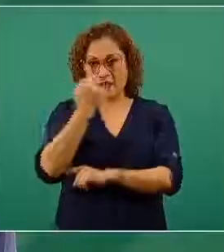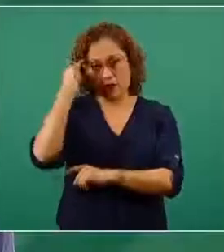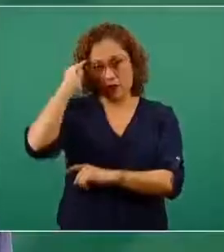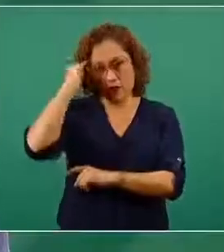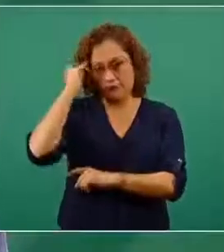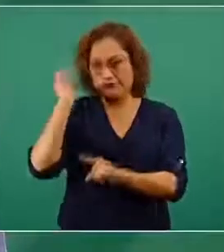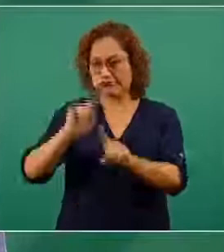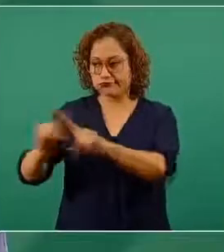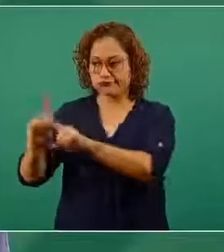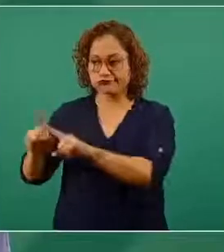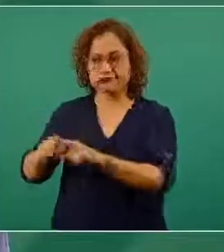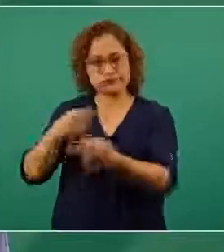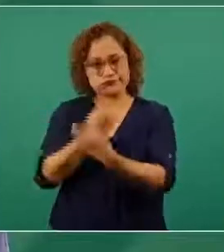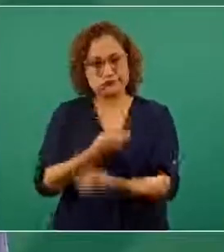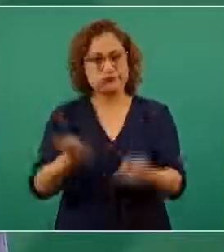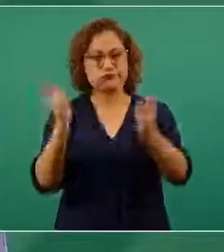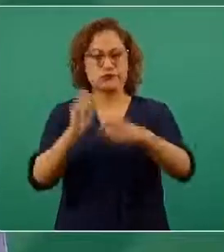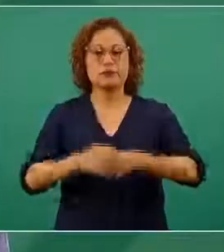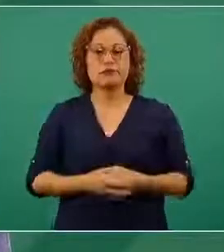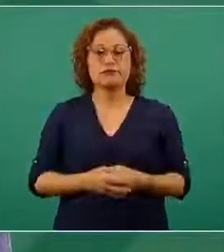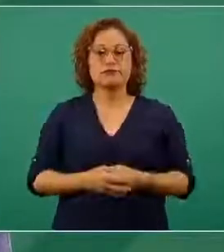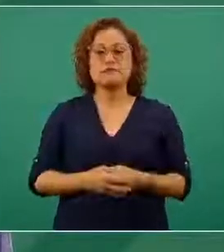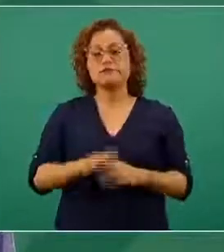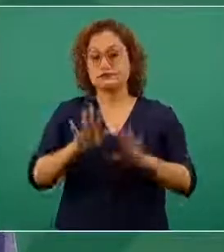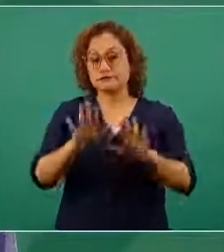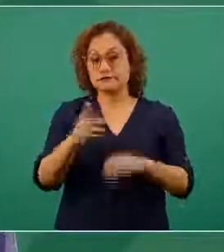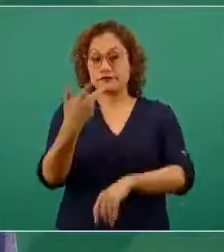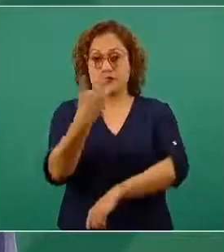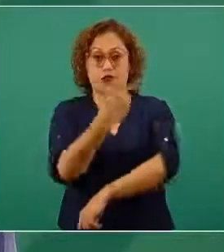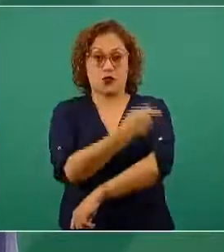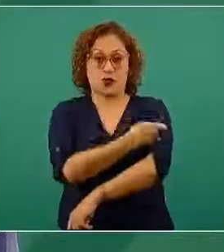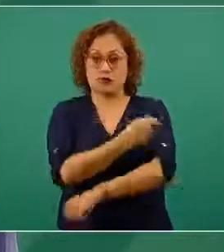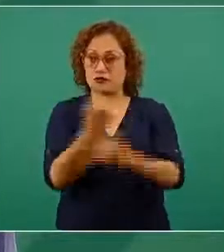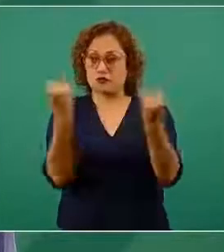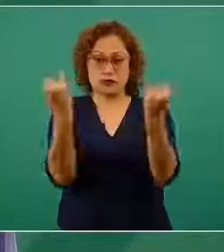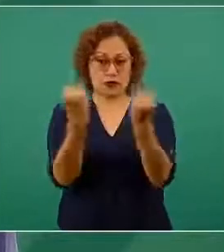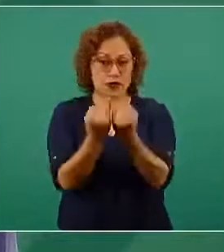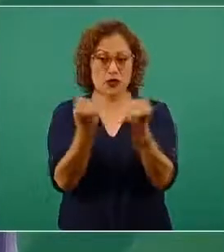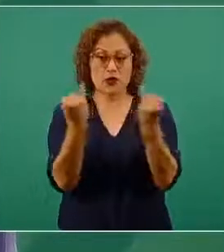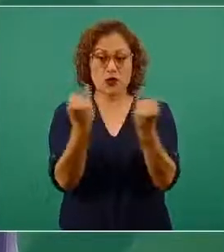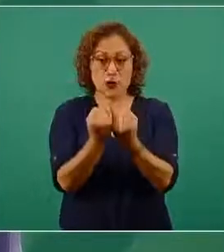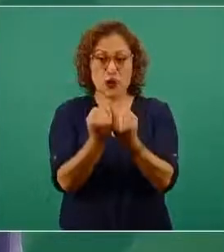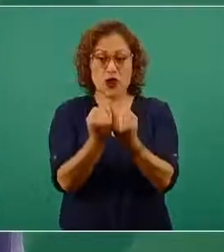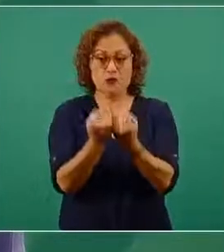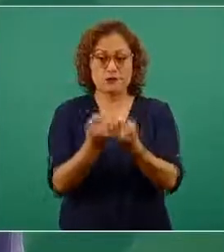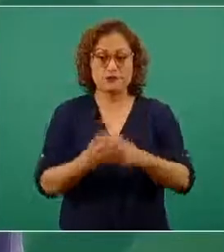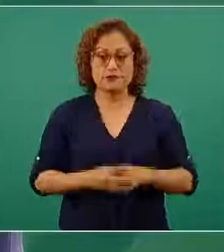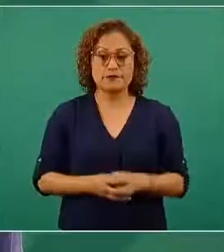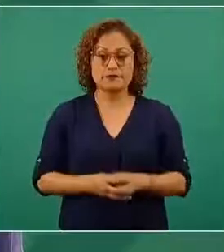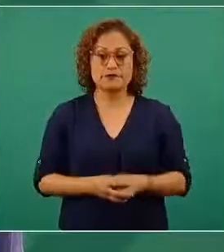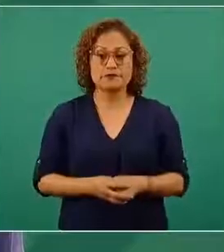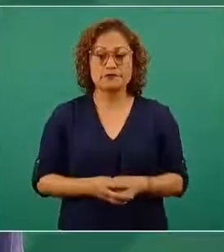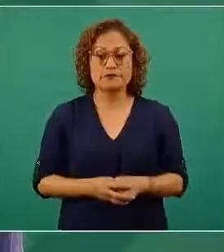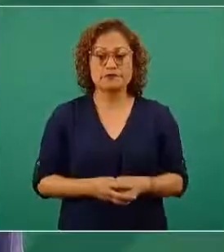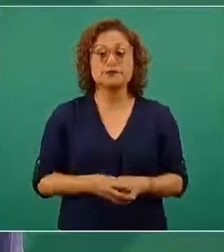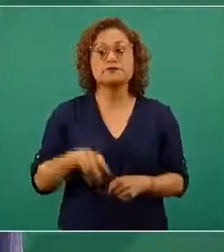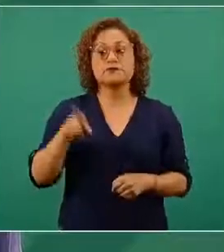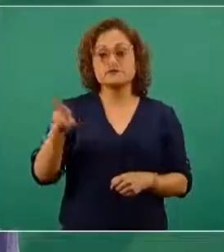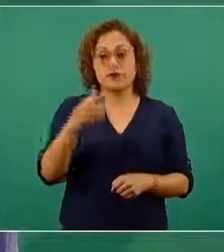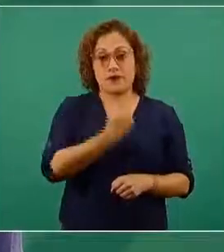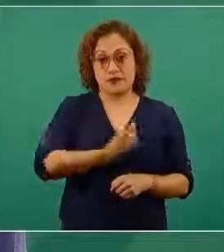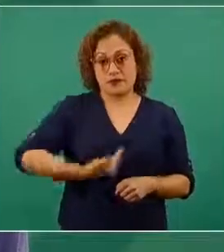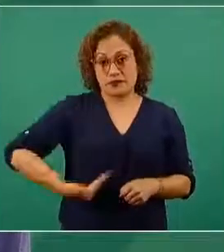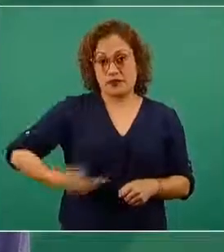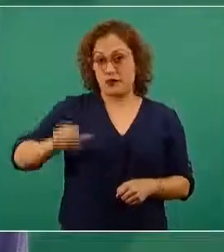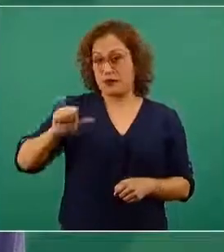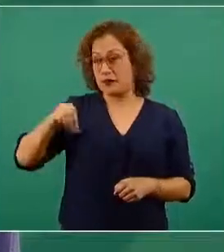acceso. La vacunación siguió el mismo patrón y hubo un especial énfasis, y el presidente López Obrador